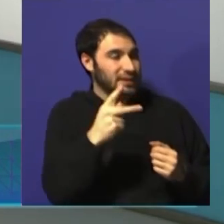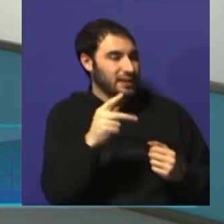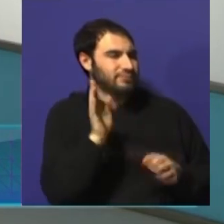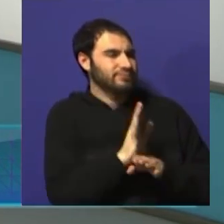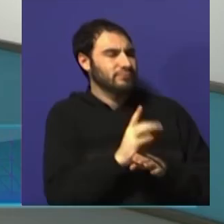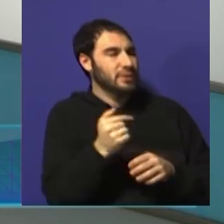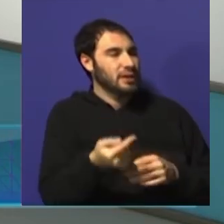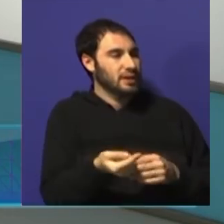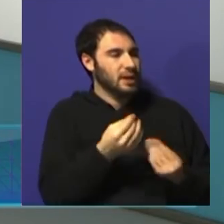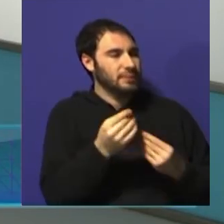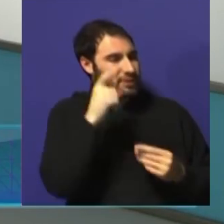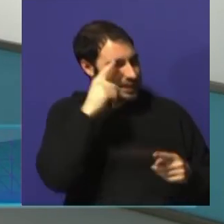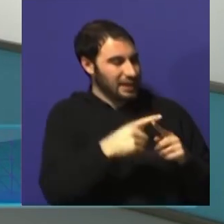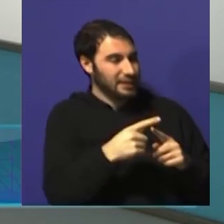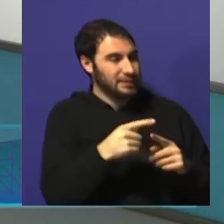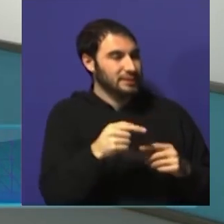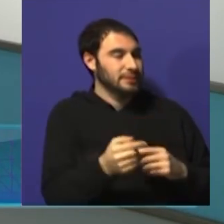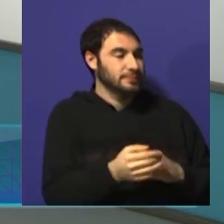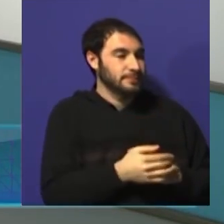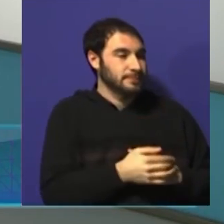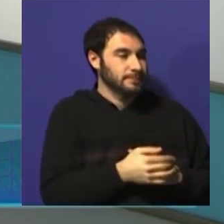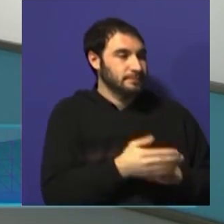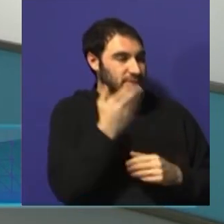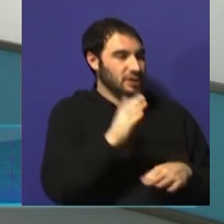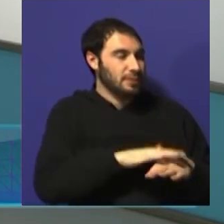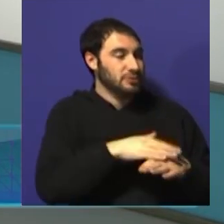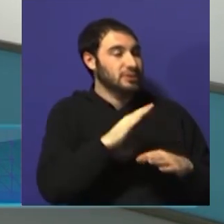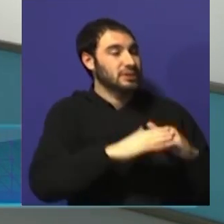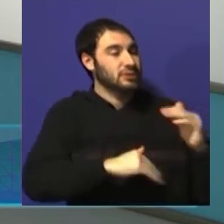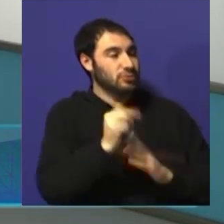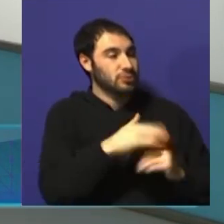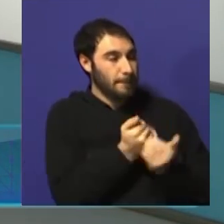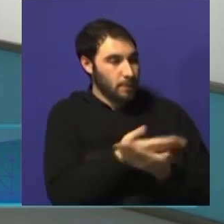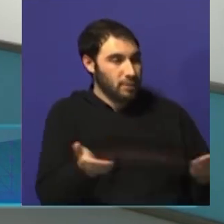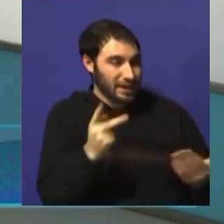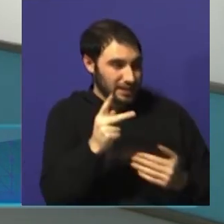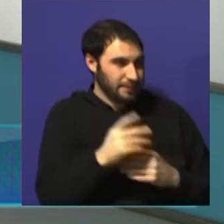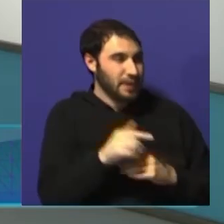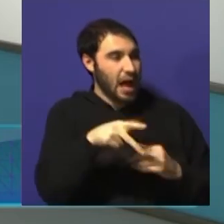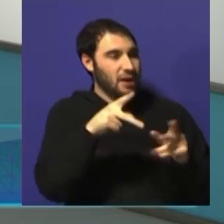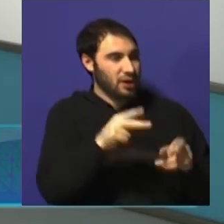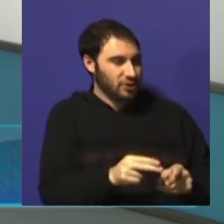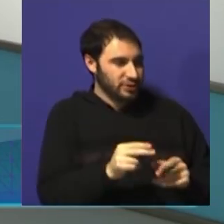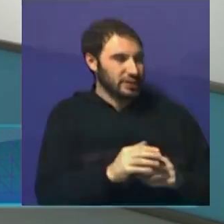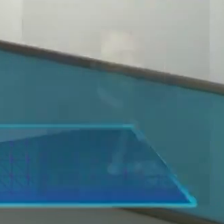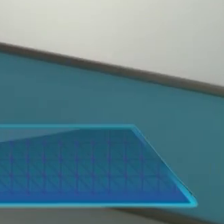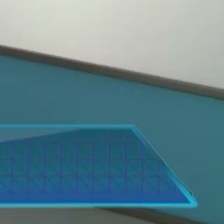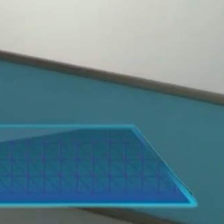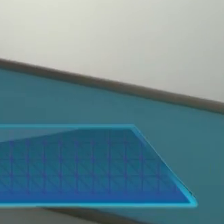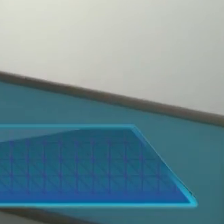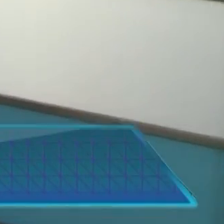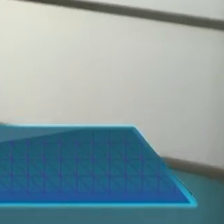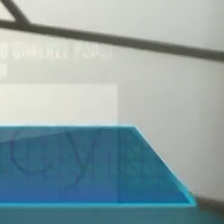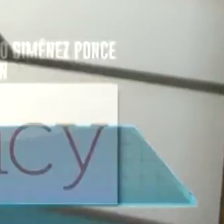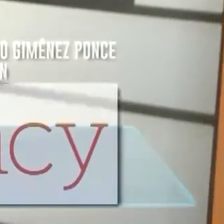lo que sucedió con el ex encargado de obras públicas del kirchnerismo. Hacemos una pausa, ya venimos.